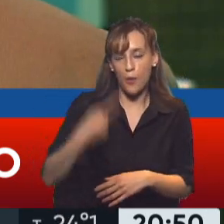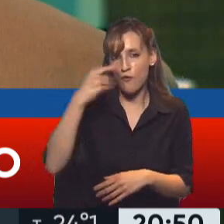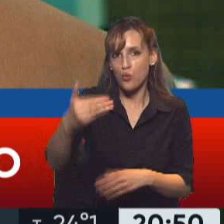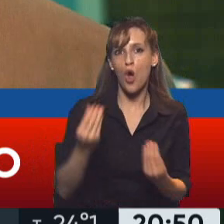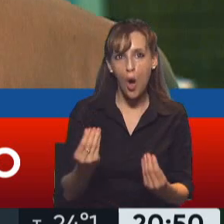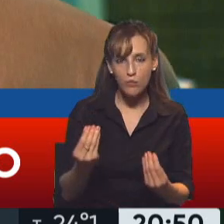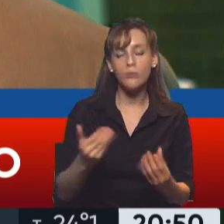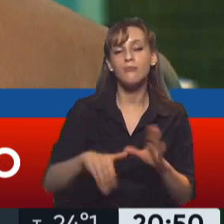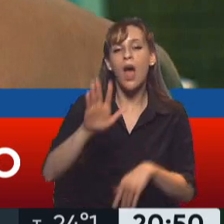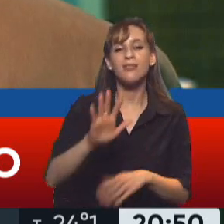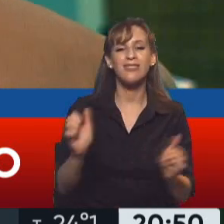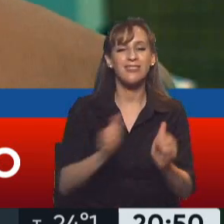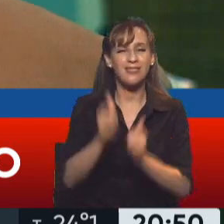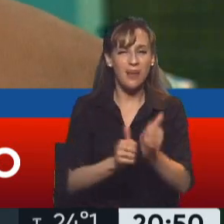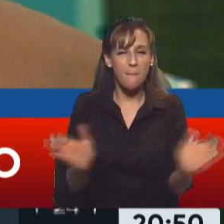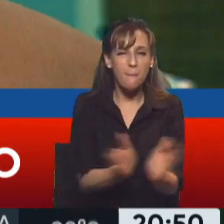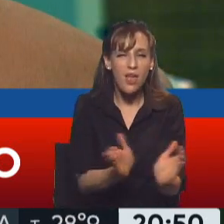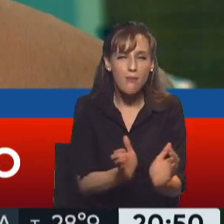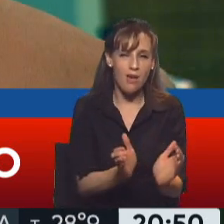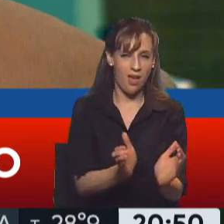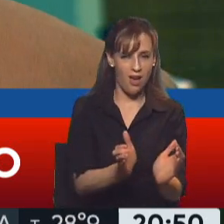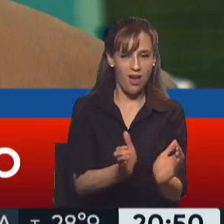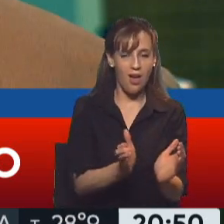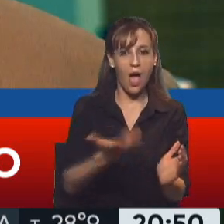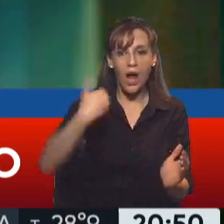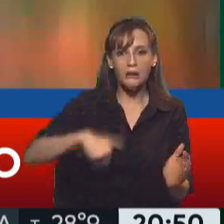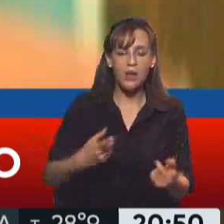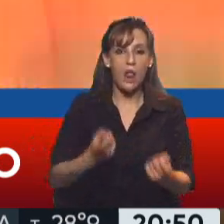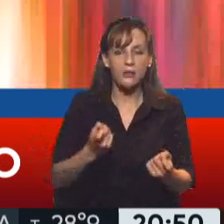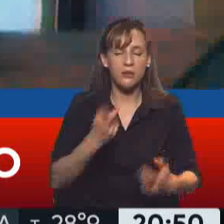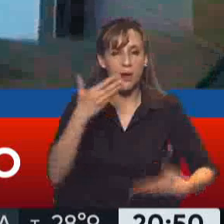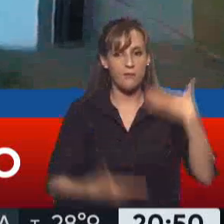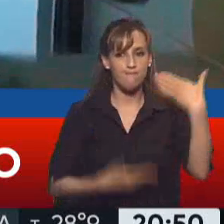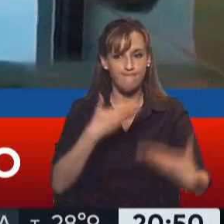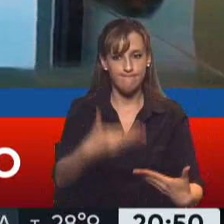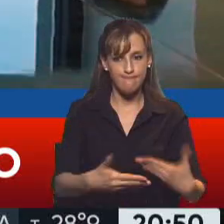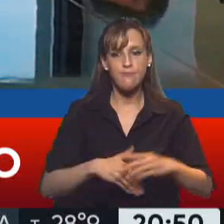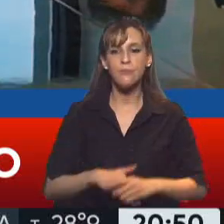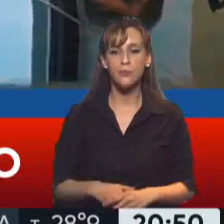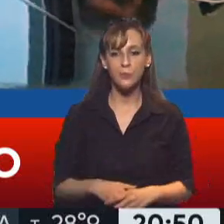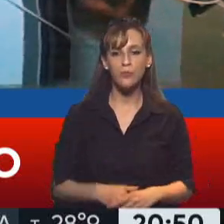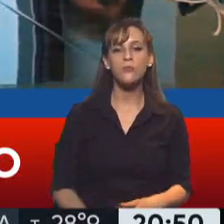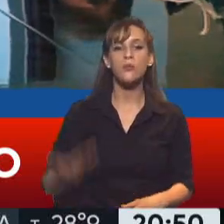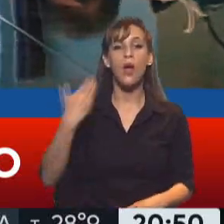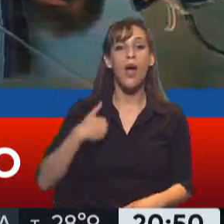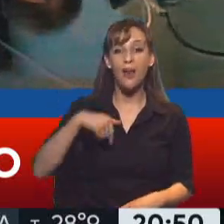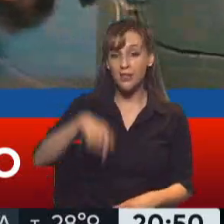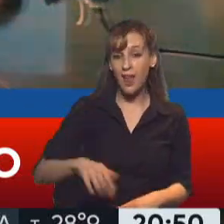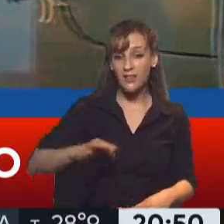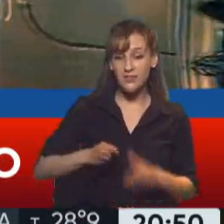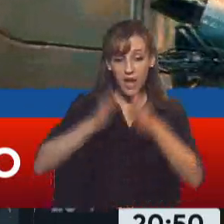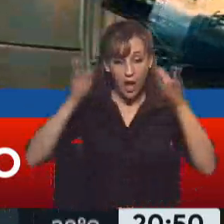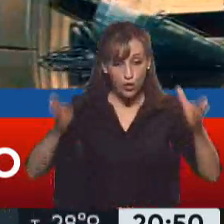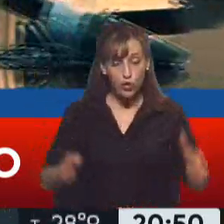¿no? Son el motor, el pulmón, y es lo que necesita la Argentina para el desarrollo. Argentina experimentó este año un crecimiento